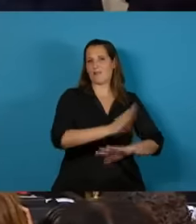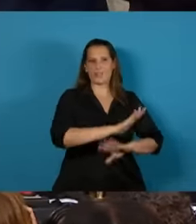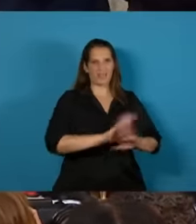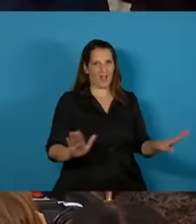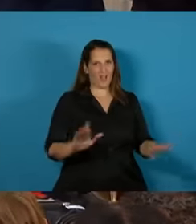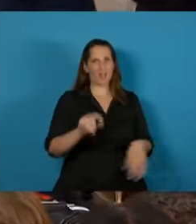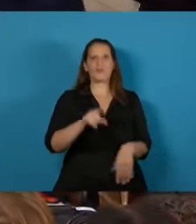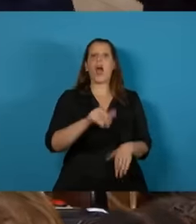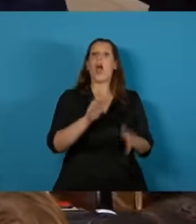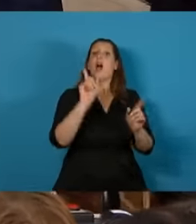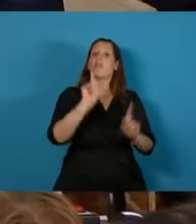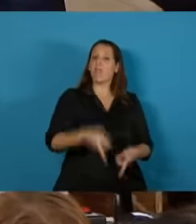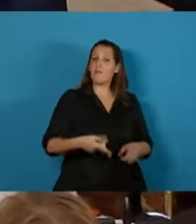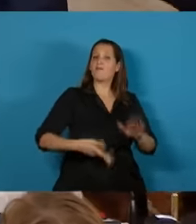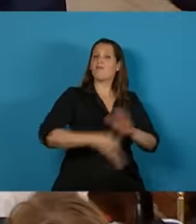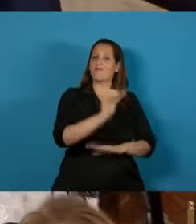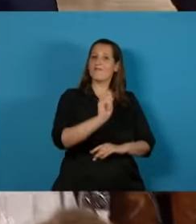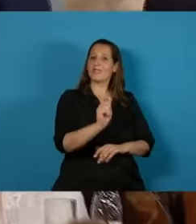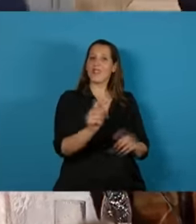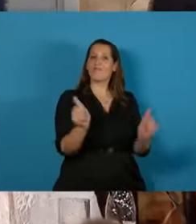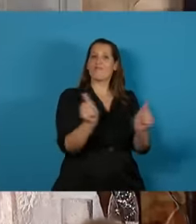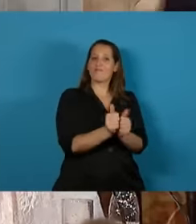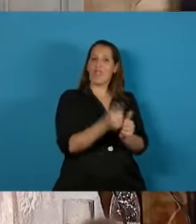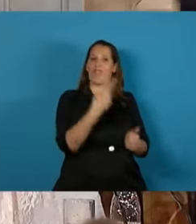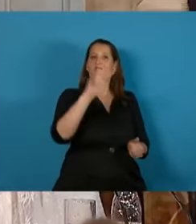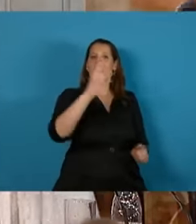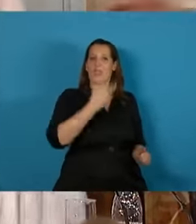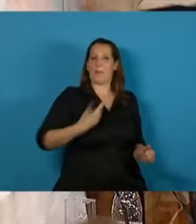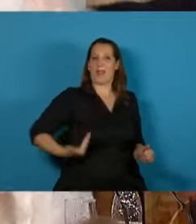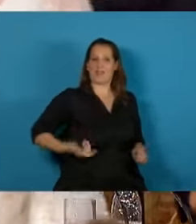la vicepresidenta Gabriela Michetti,